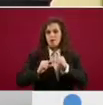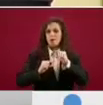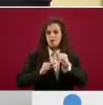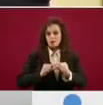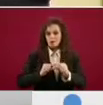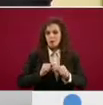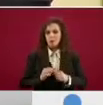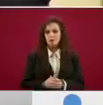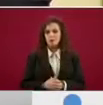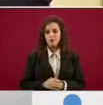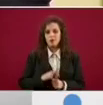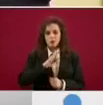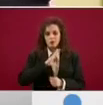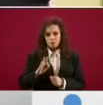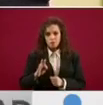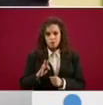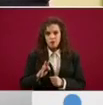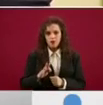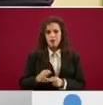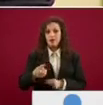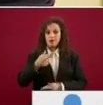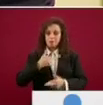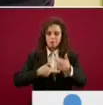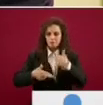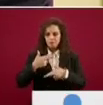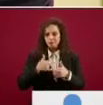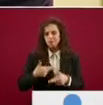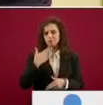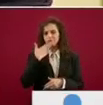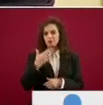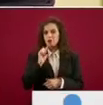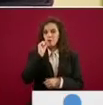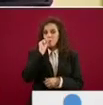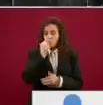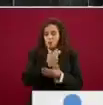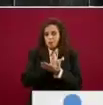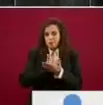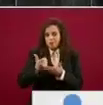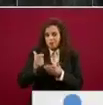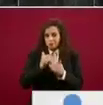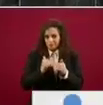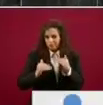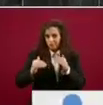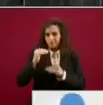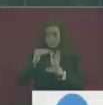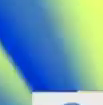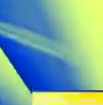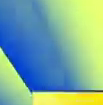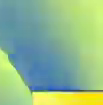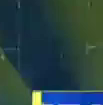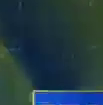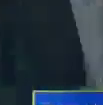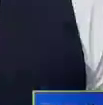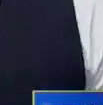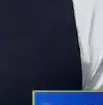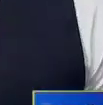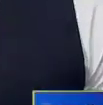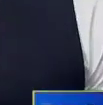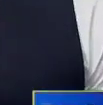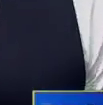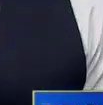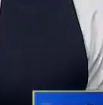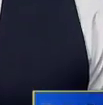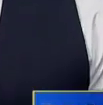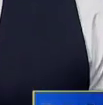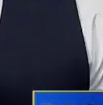una recuperación en el salario, y les decía, mayor de lo que yo imaginé. El FOVISSSTE